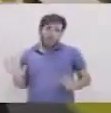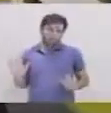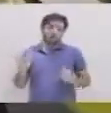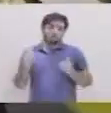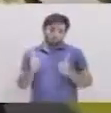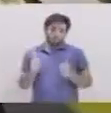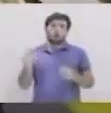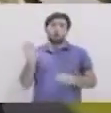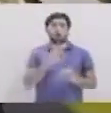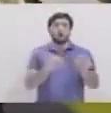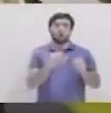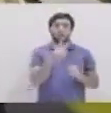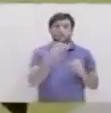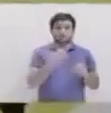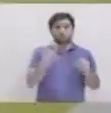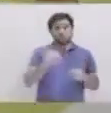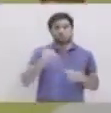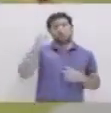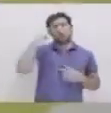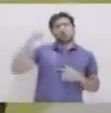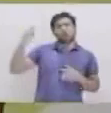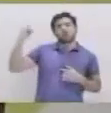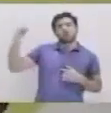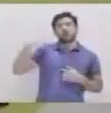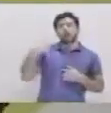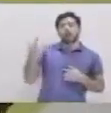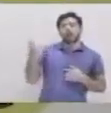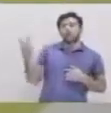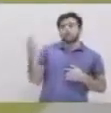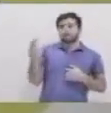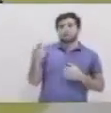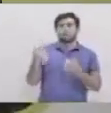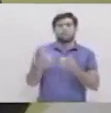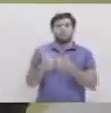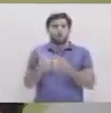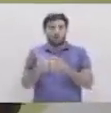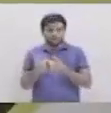puede ver a una pareja, pero siempre